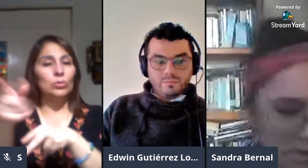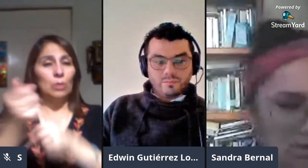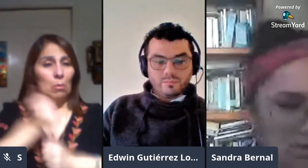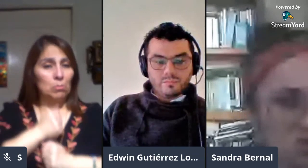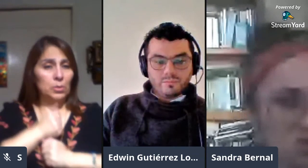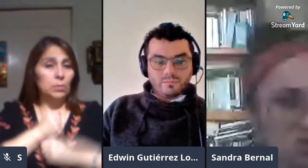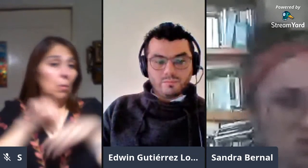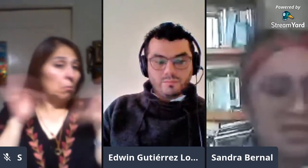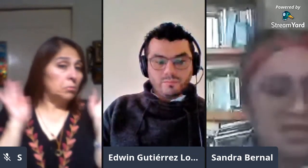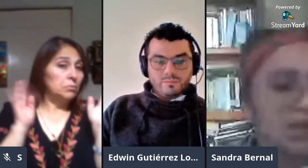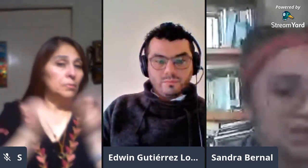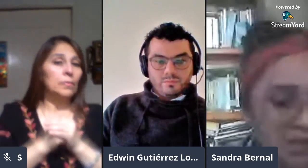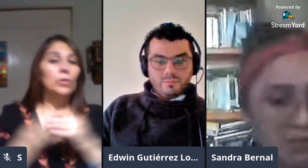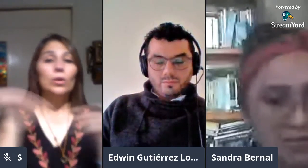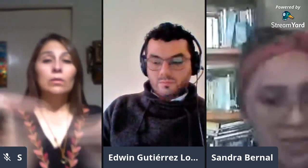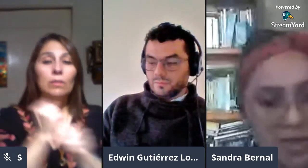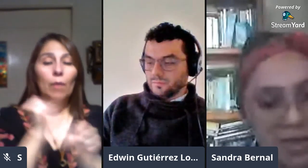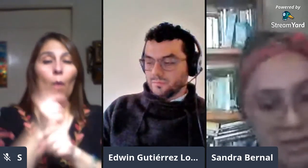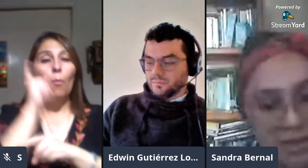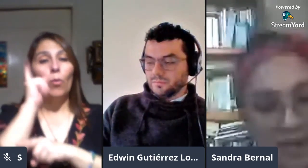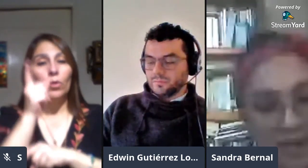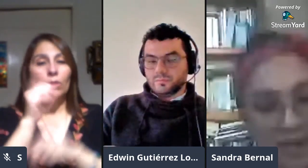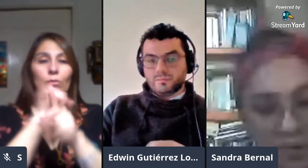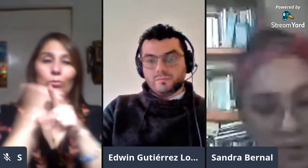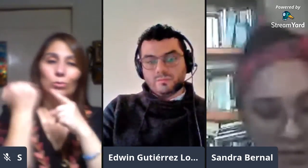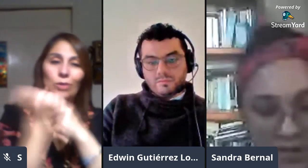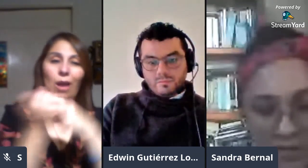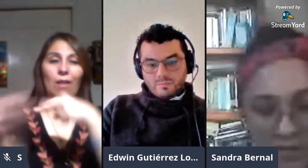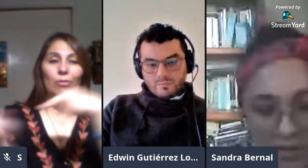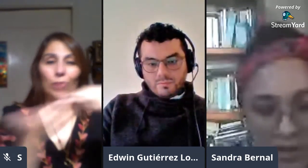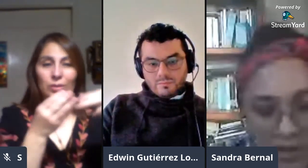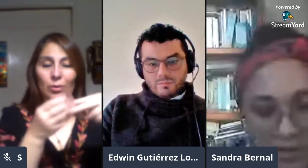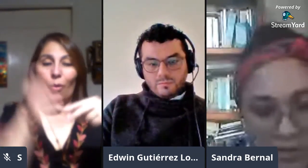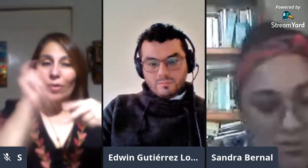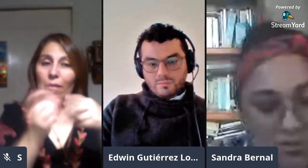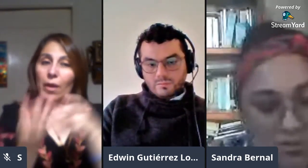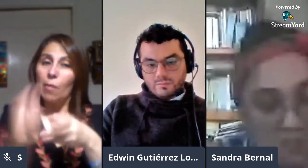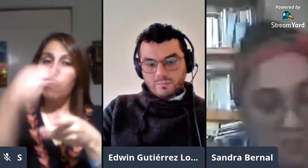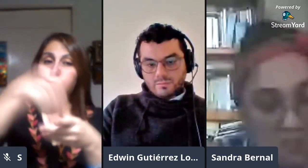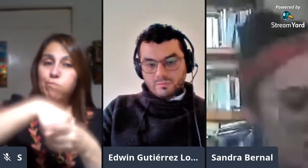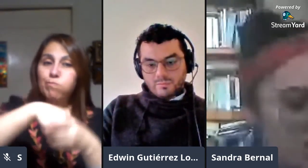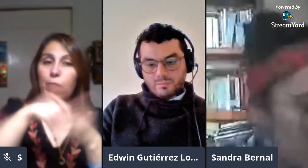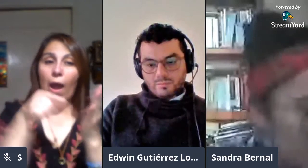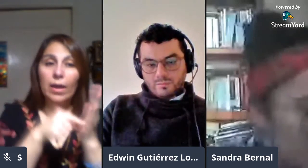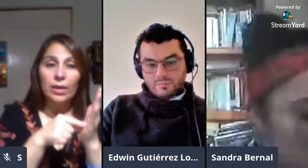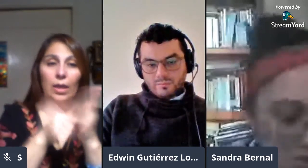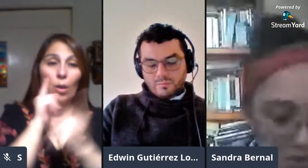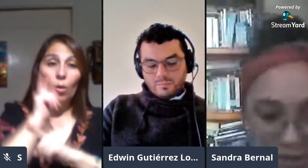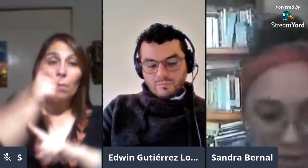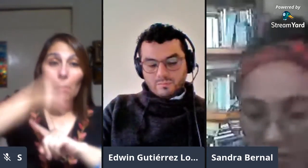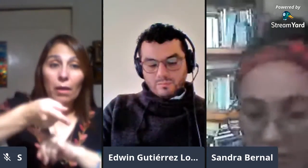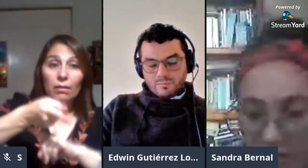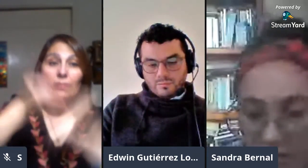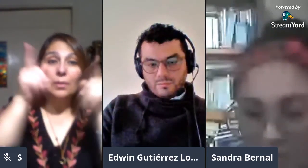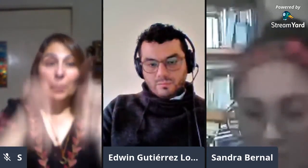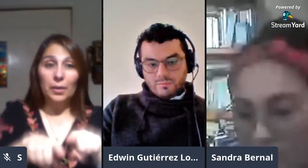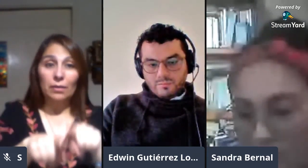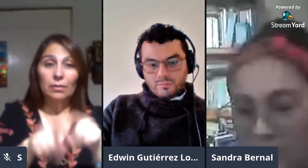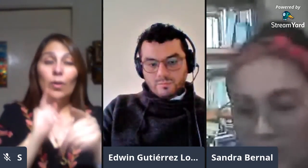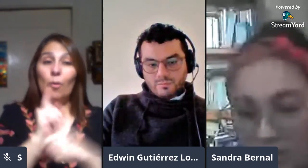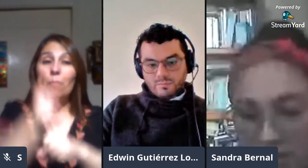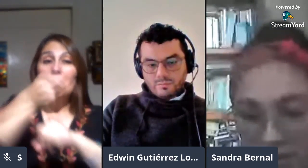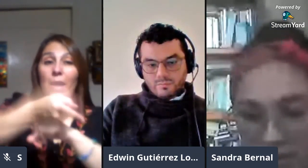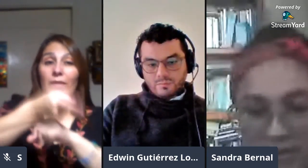colectivos, políticos, sociales y educativos tienen que incluir dentro de sus mandatos, también como lo mencionabas ahora frente al mandato